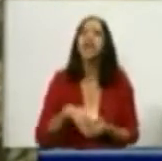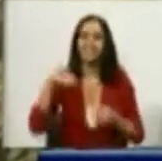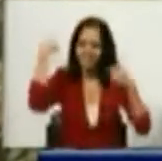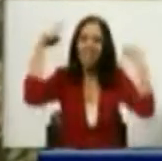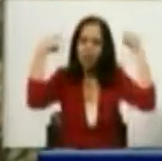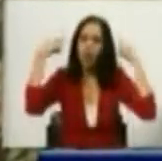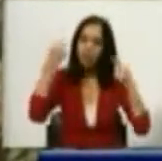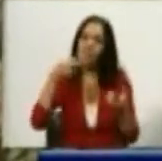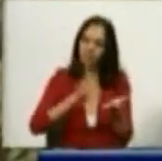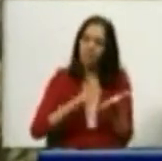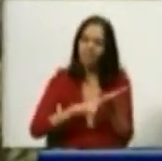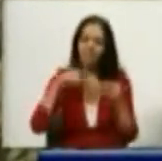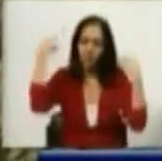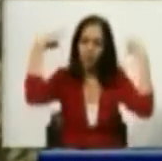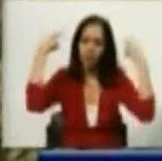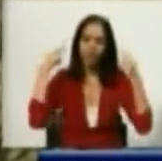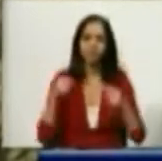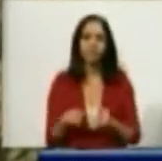perinola loca